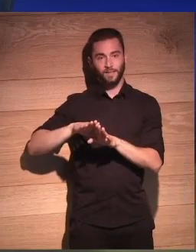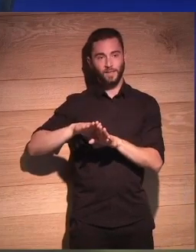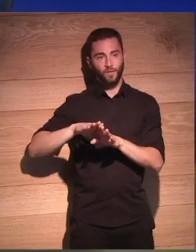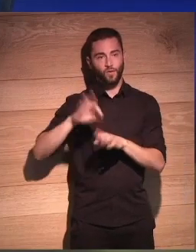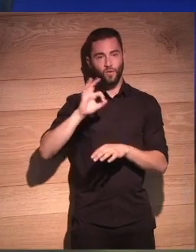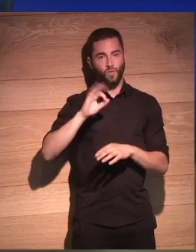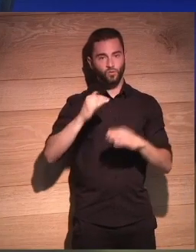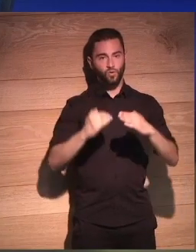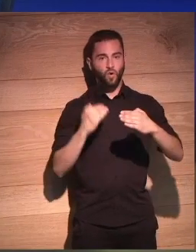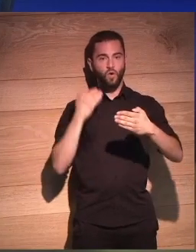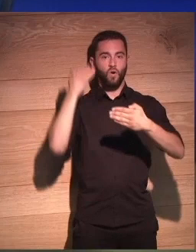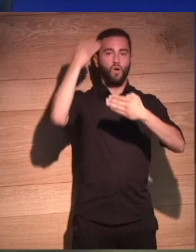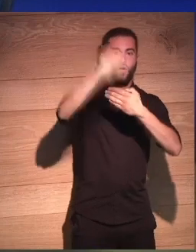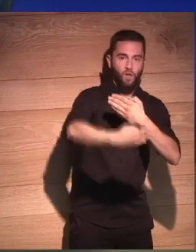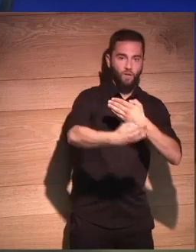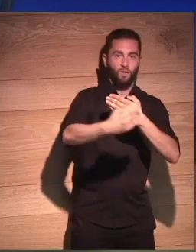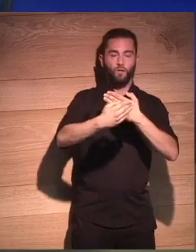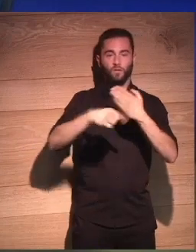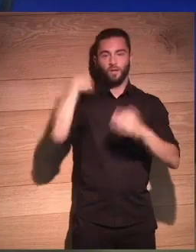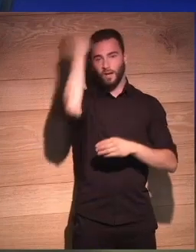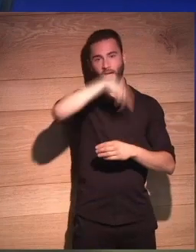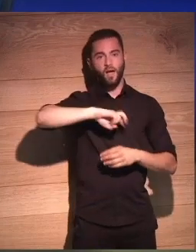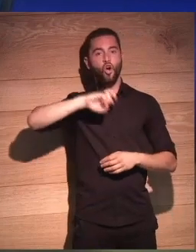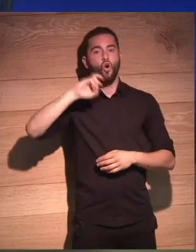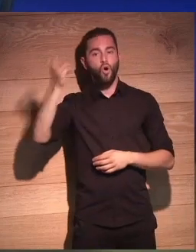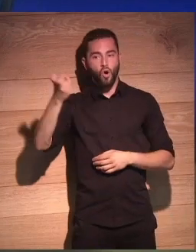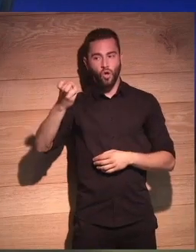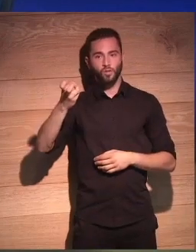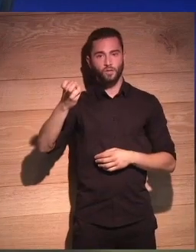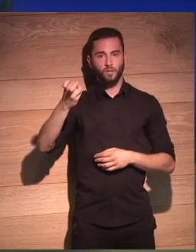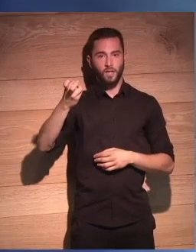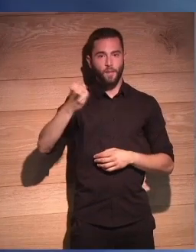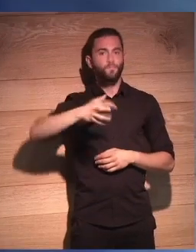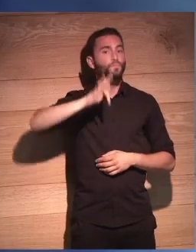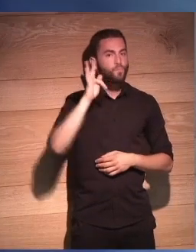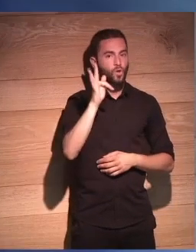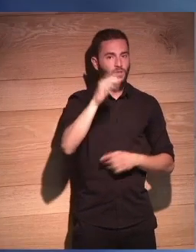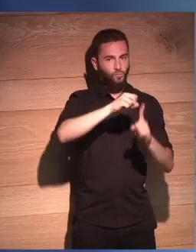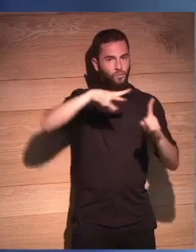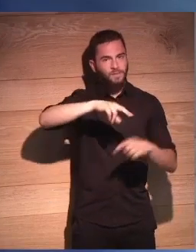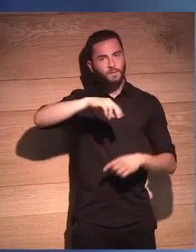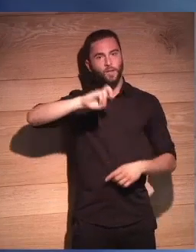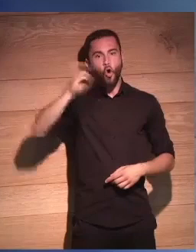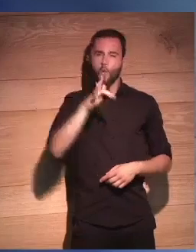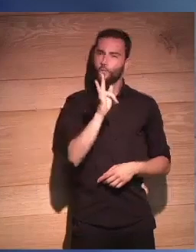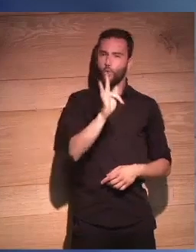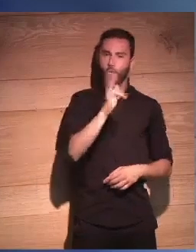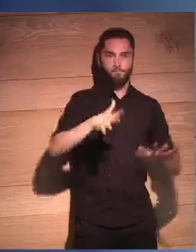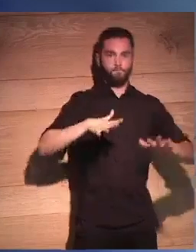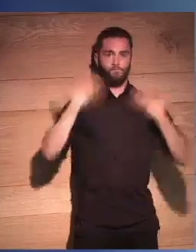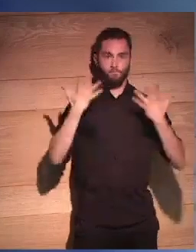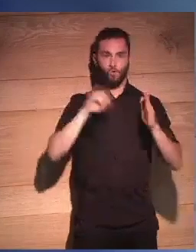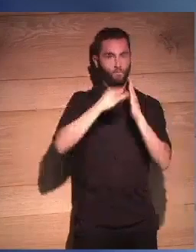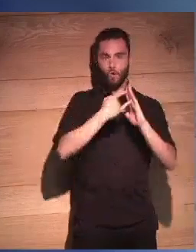Otro lado, digamos, de la ecuación, otra cara de la medalla tan positiva. Eso me sorprendió bastante porque me lancé